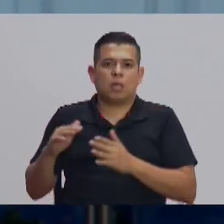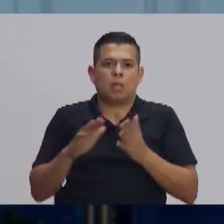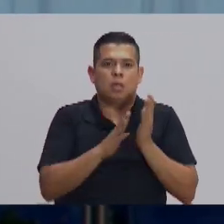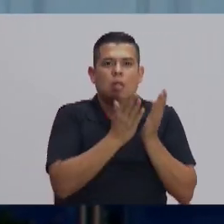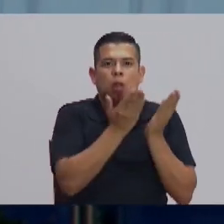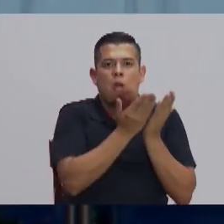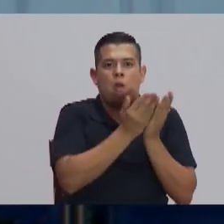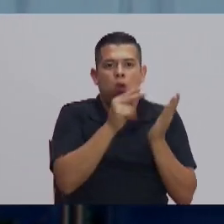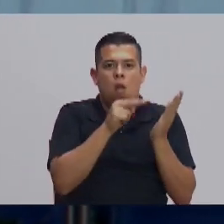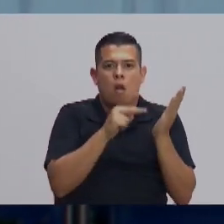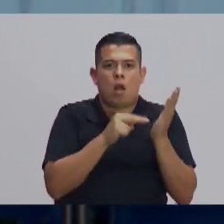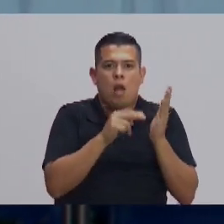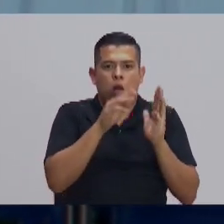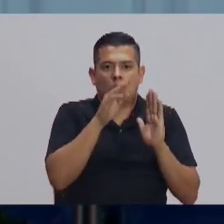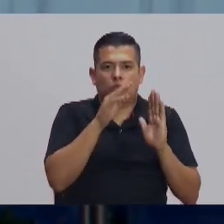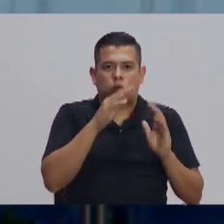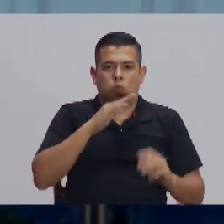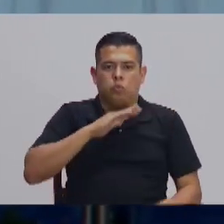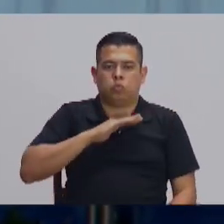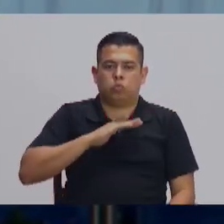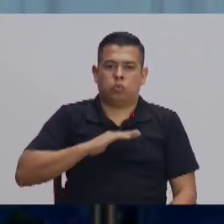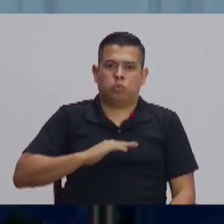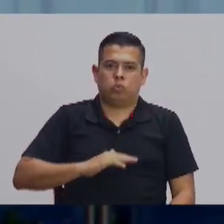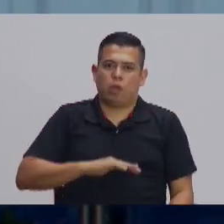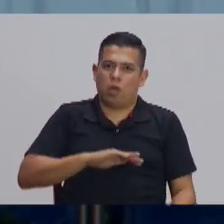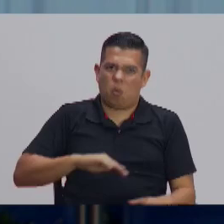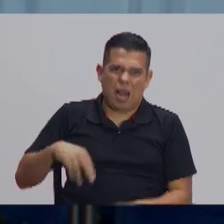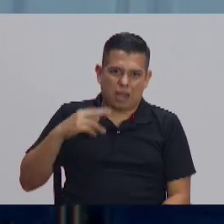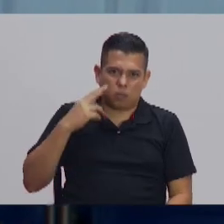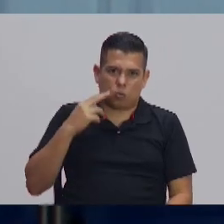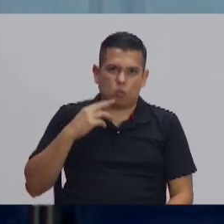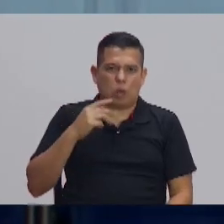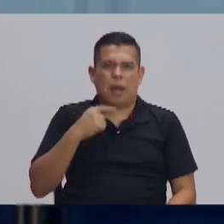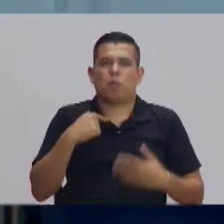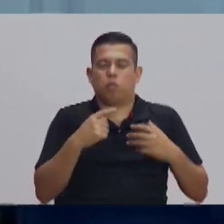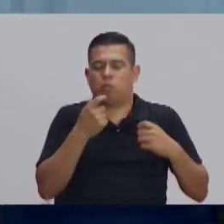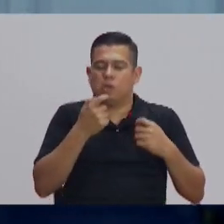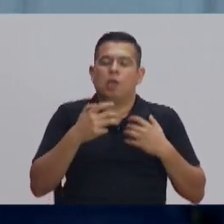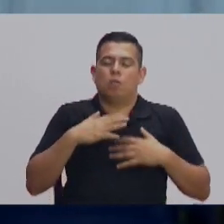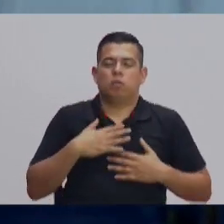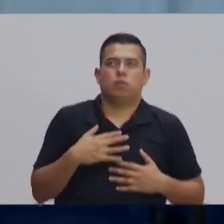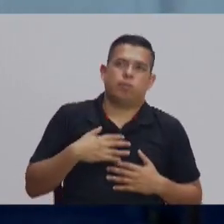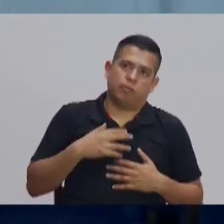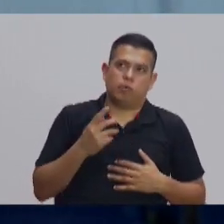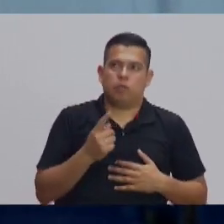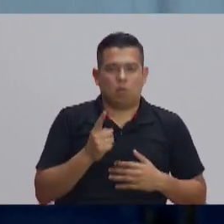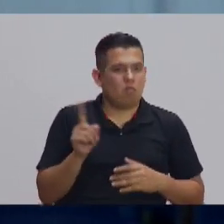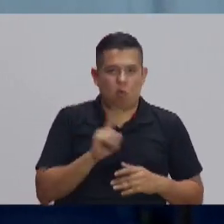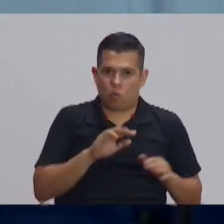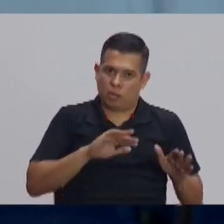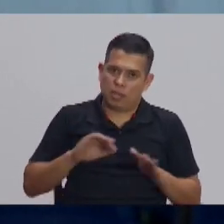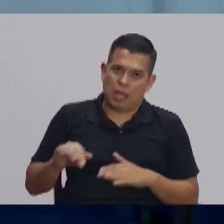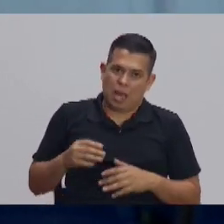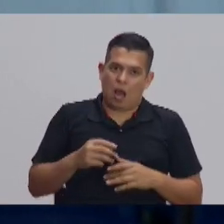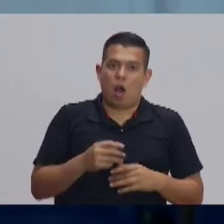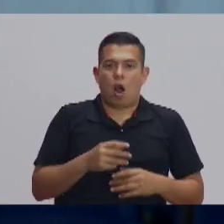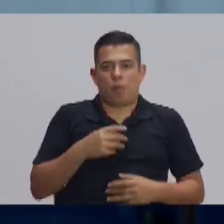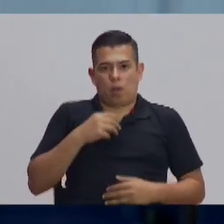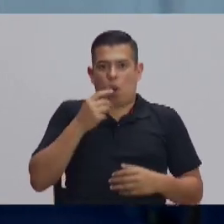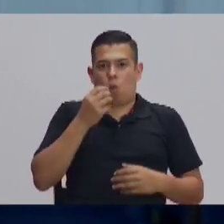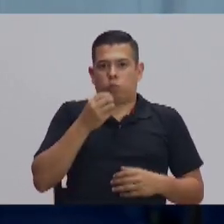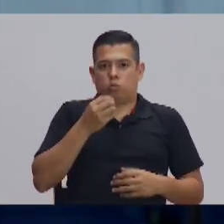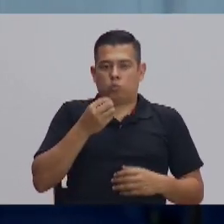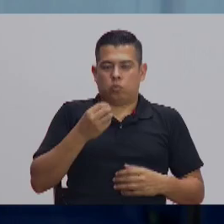bajarte como decir se me bajó el azúcar algo así pero eso no es para rebajar señora